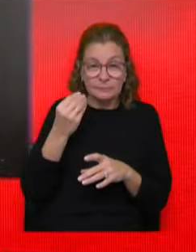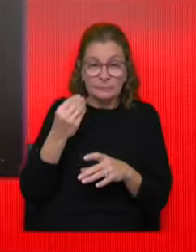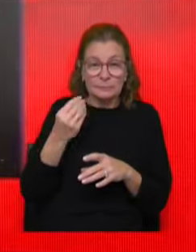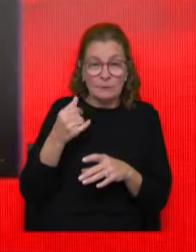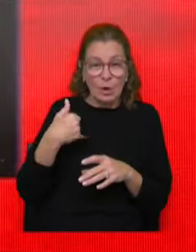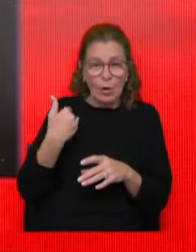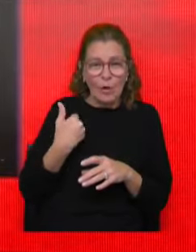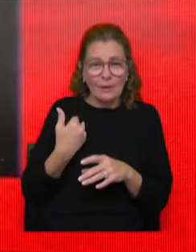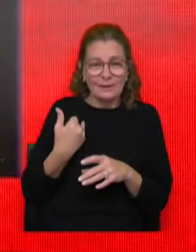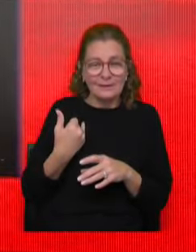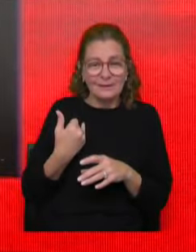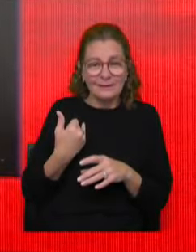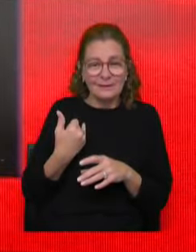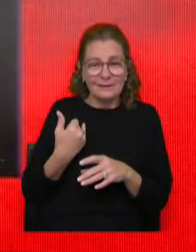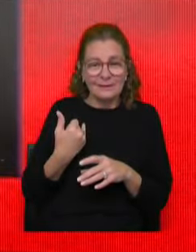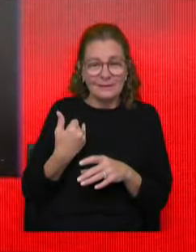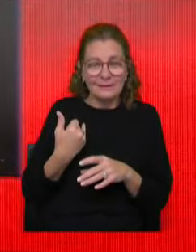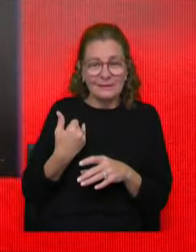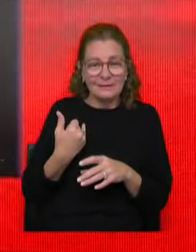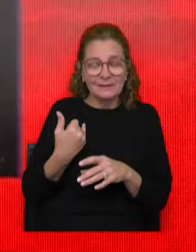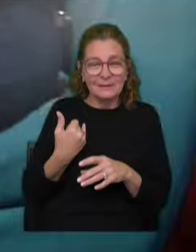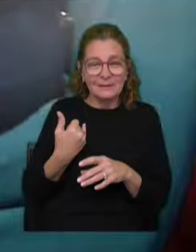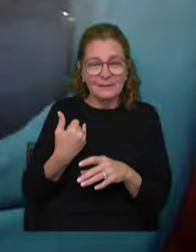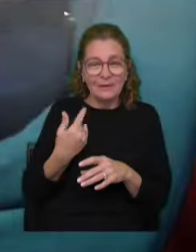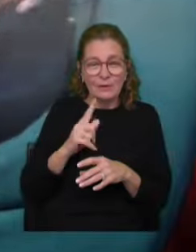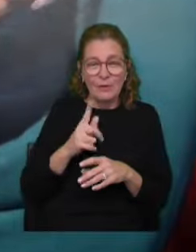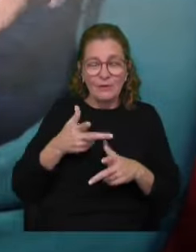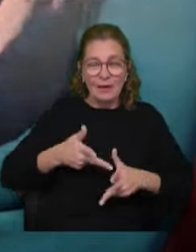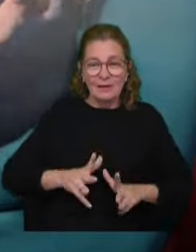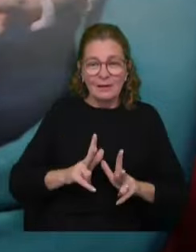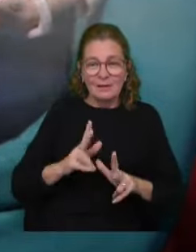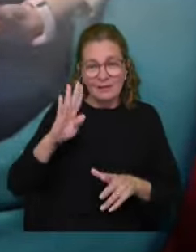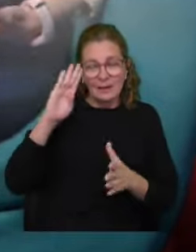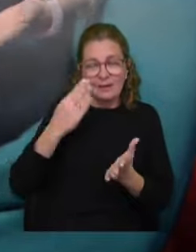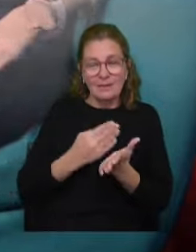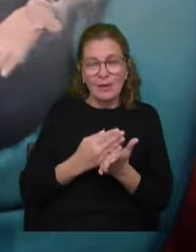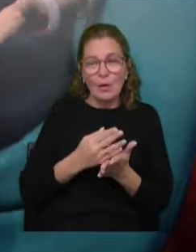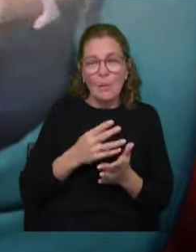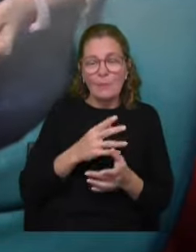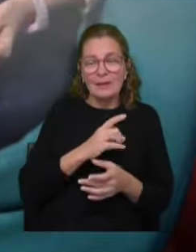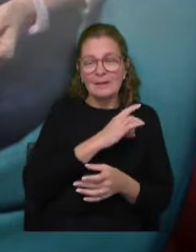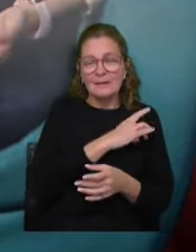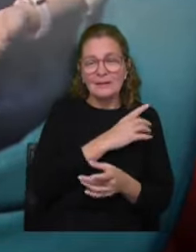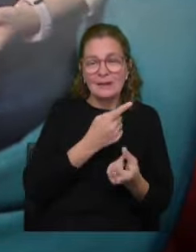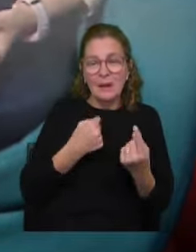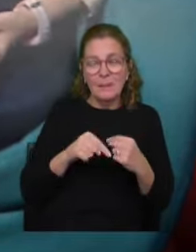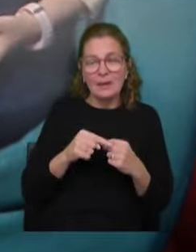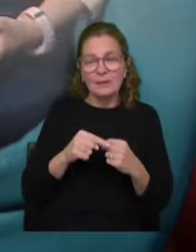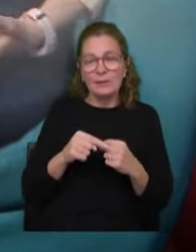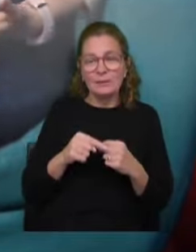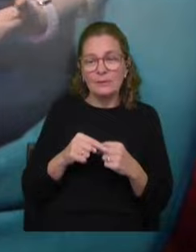vos sos joven. Sos no había joven. Nacido no, para el golpe en Chile, pero... Pero tenés